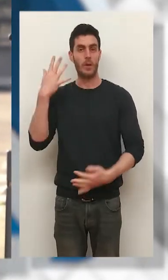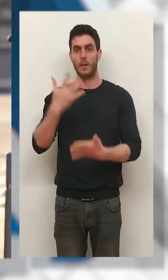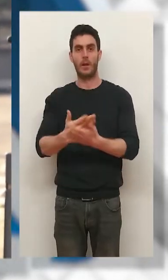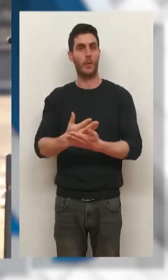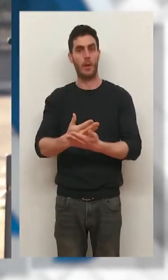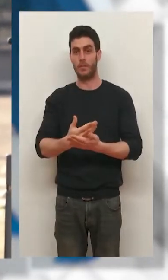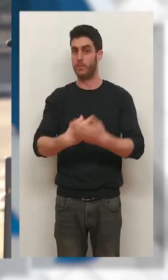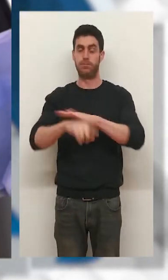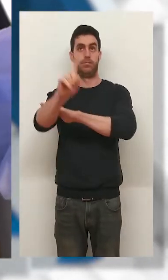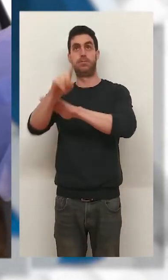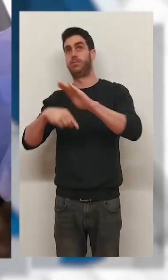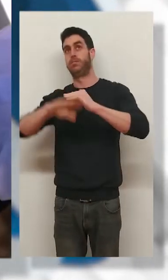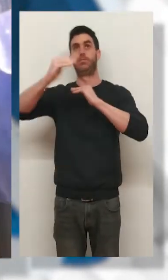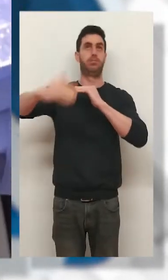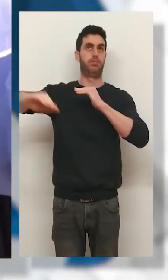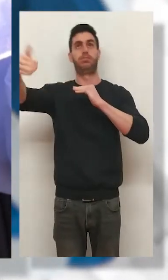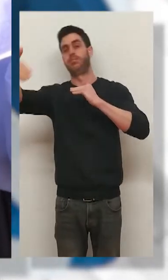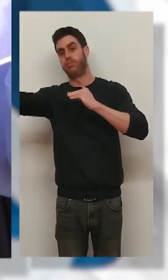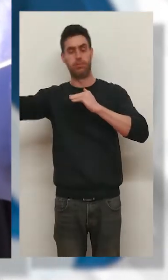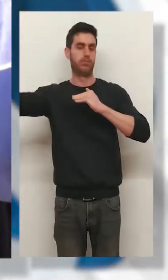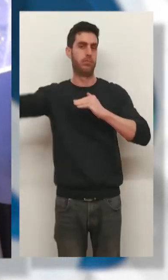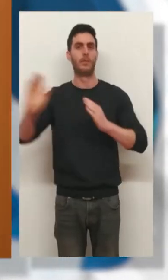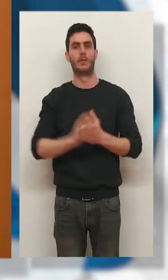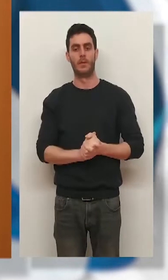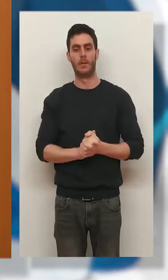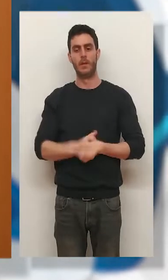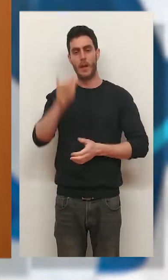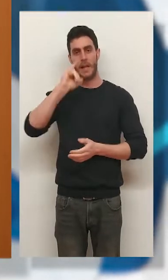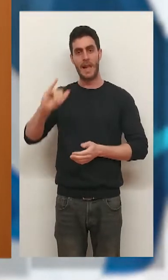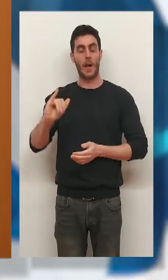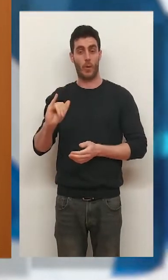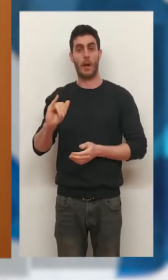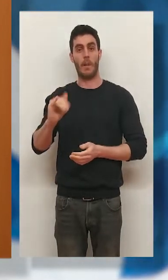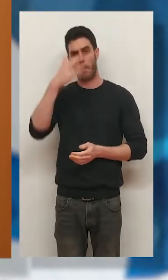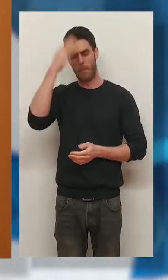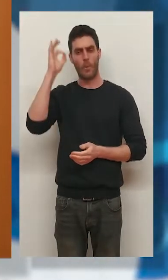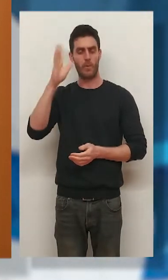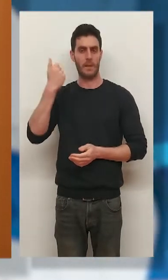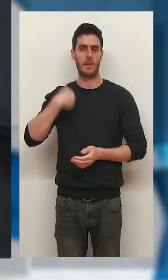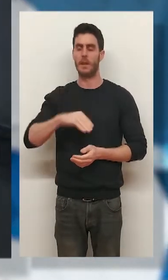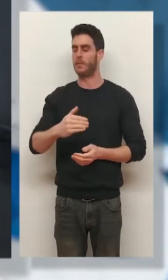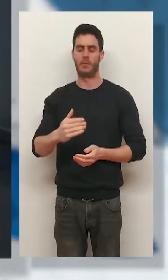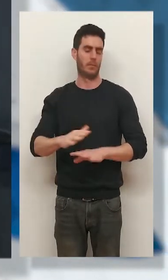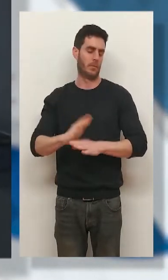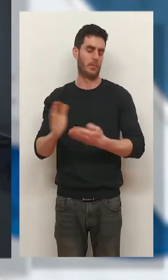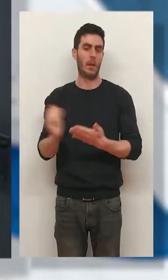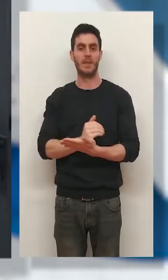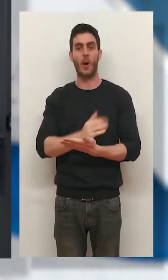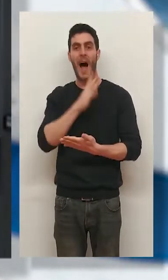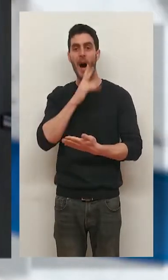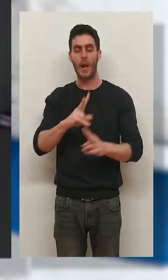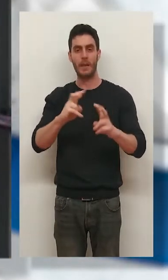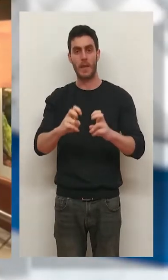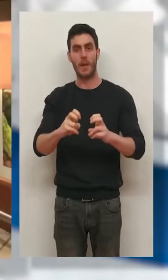2 años en una especie de montaña rusa de ola en ola hasta llegar a la sexta, que La Rioja parece por fin superar. Ahora, con la gripalización